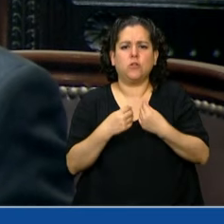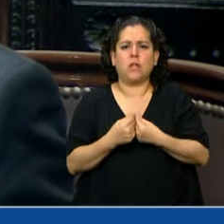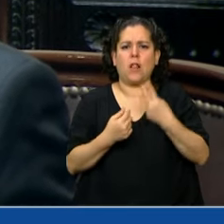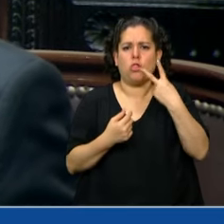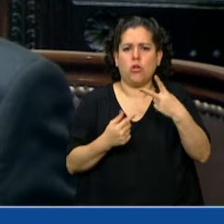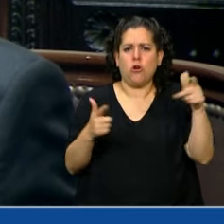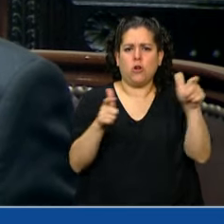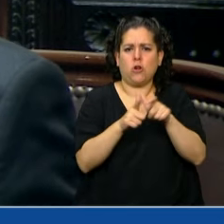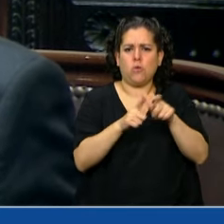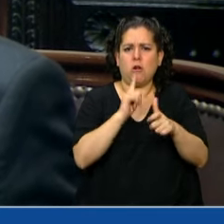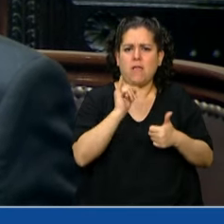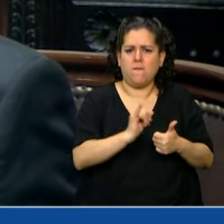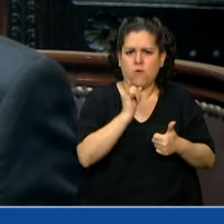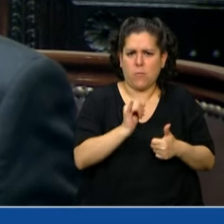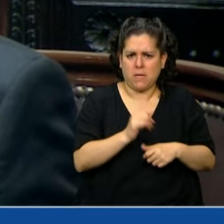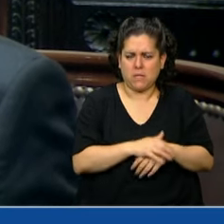reuniones